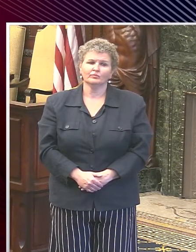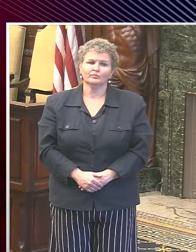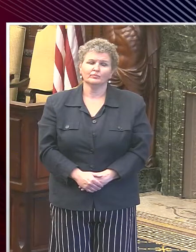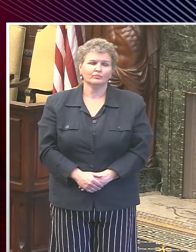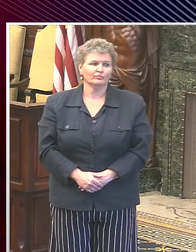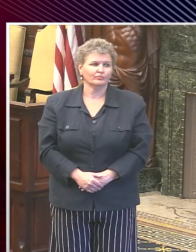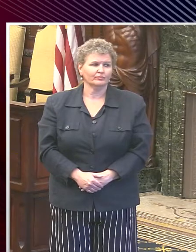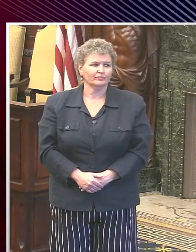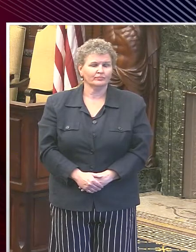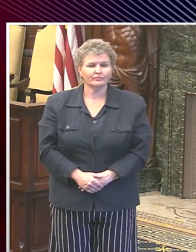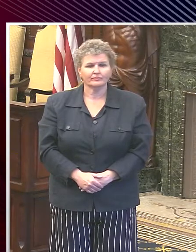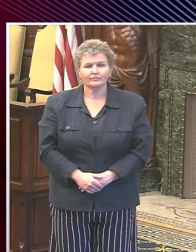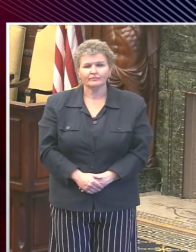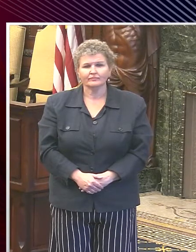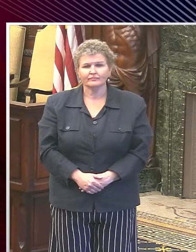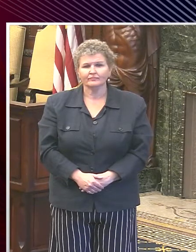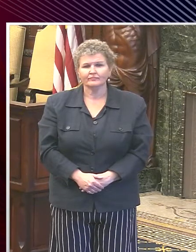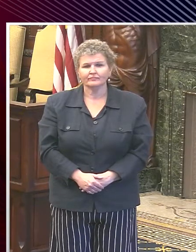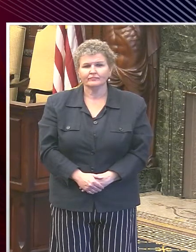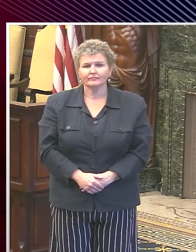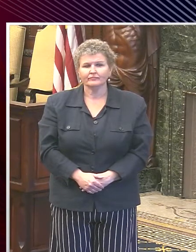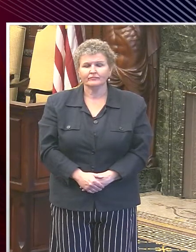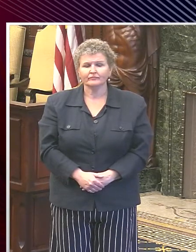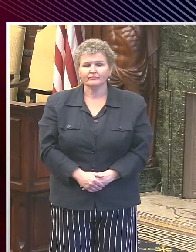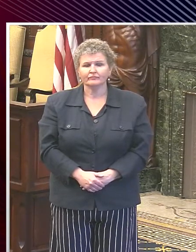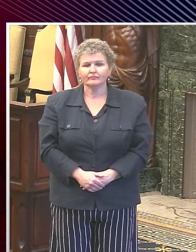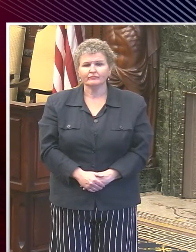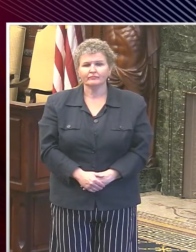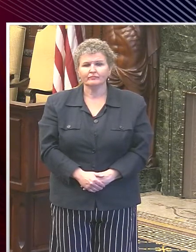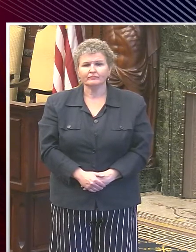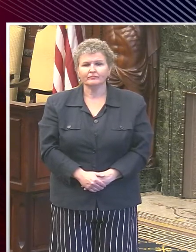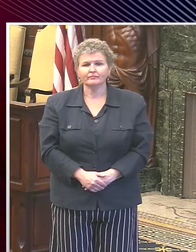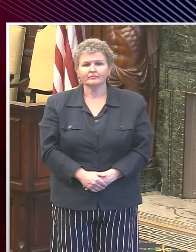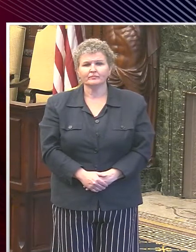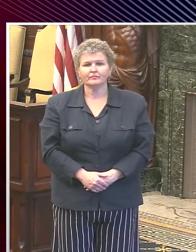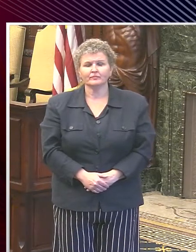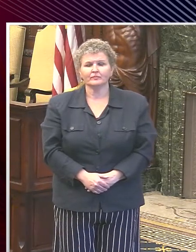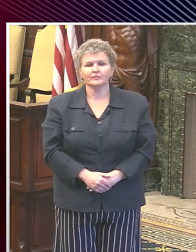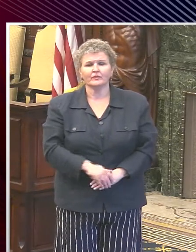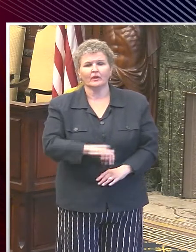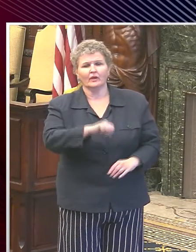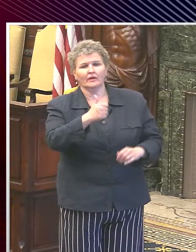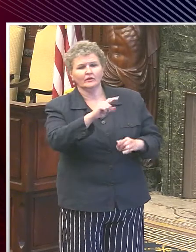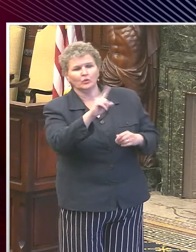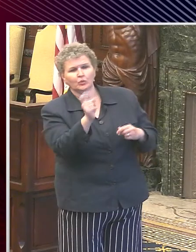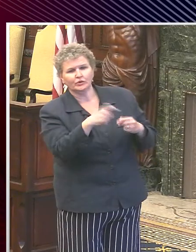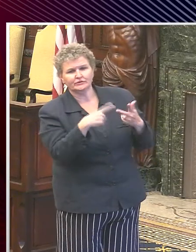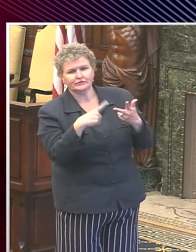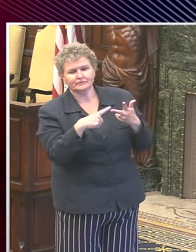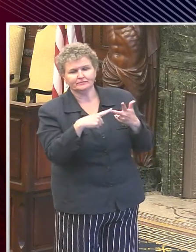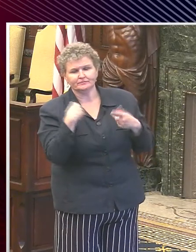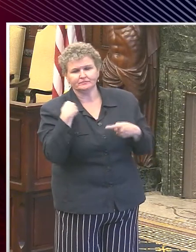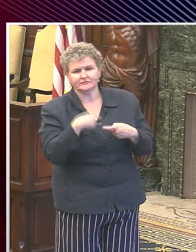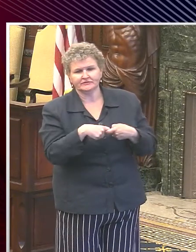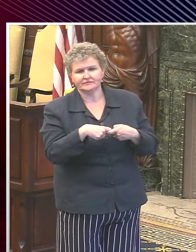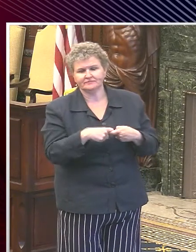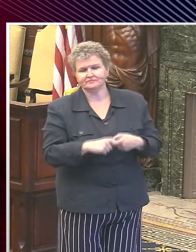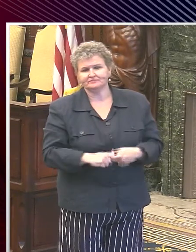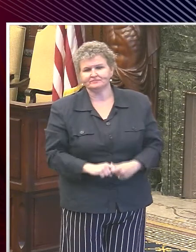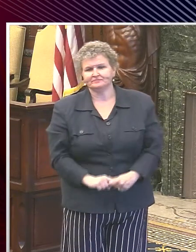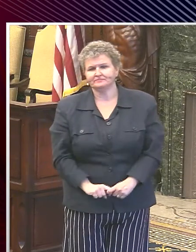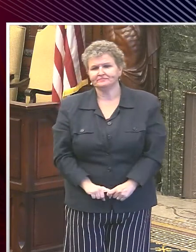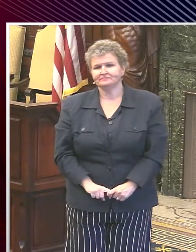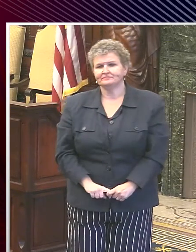minorías. Fernando, si me podrías repetir un poco de lo que ya mencionó Mayor Jim Kenney al principio de